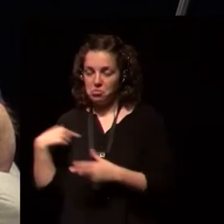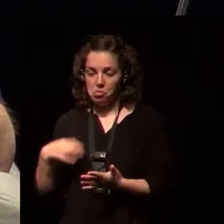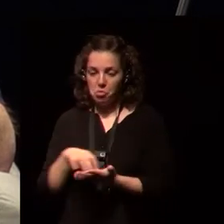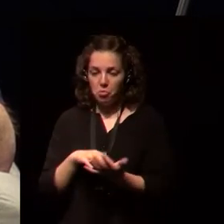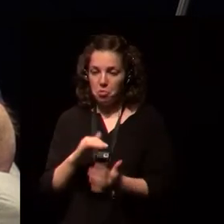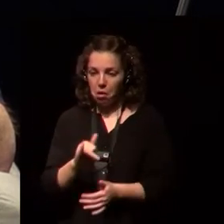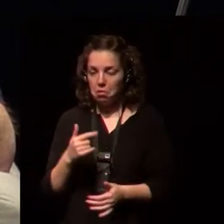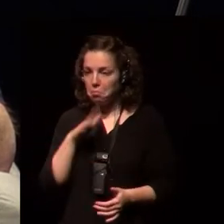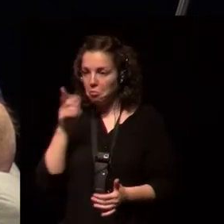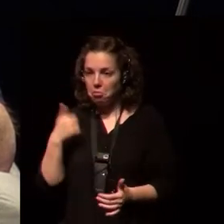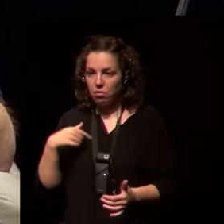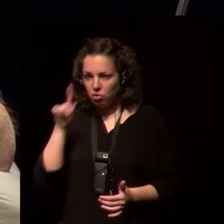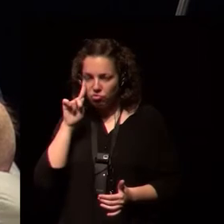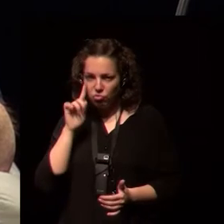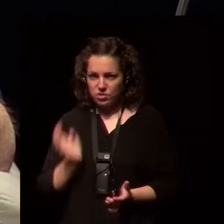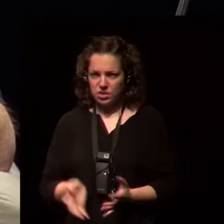porque no sé qué es.